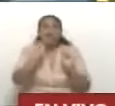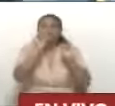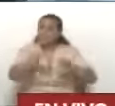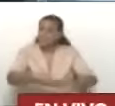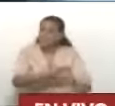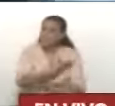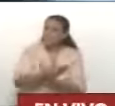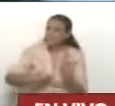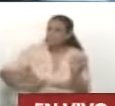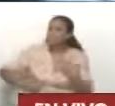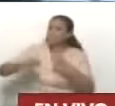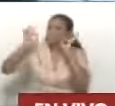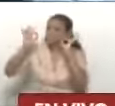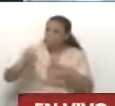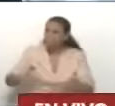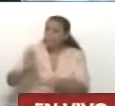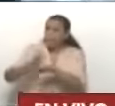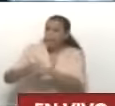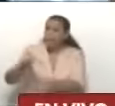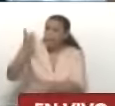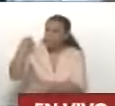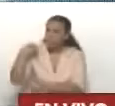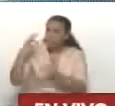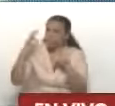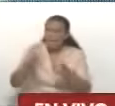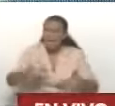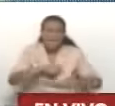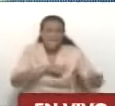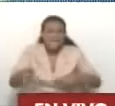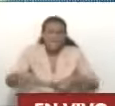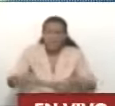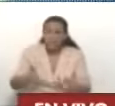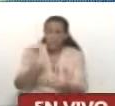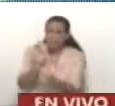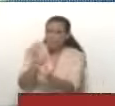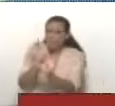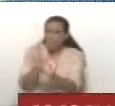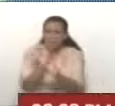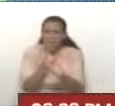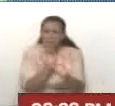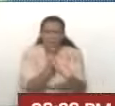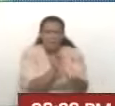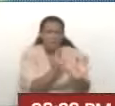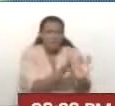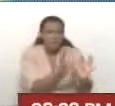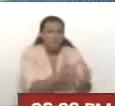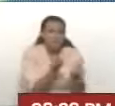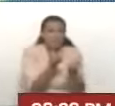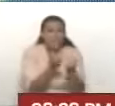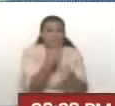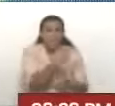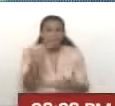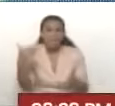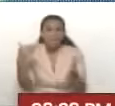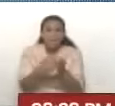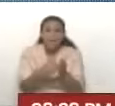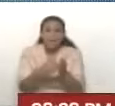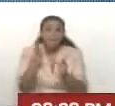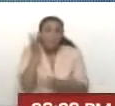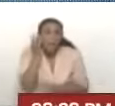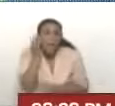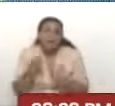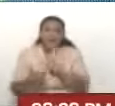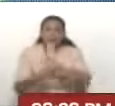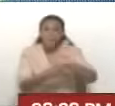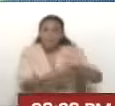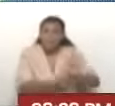presidente. Efectivamente, cuando usted anunció de manera inmediata, fueron abonados y liquidados los créditos a 33.000 mujeres, que eso